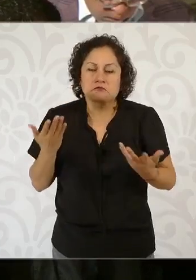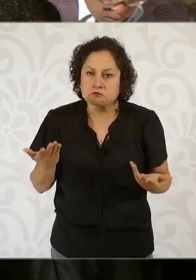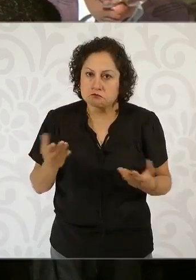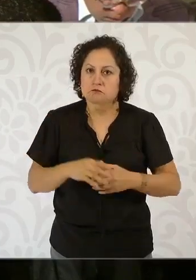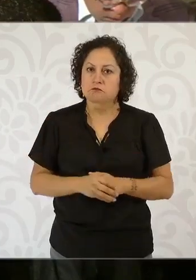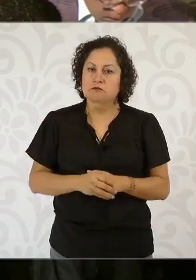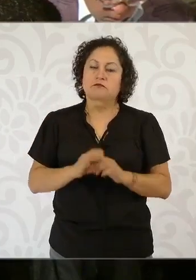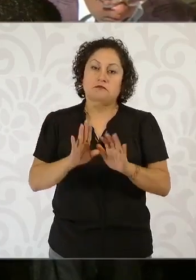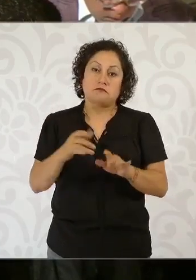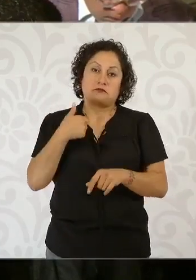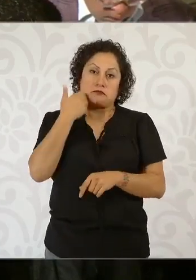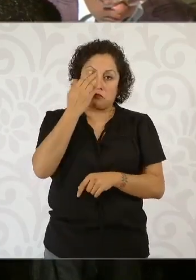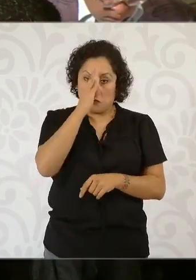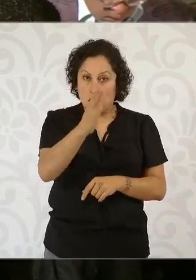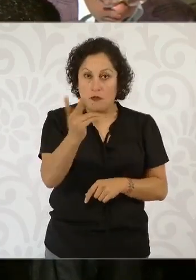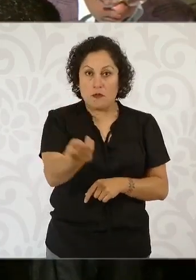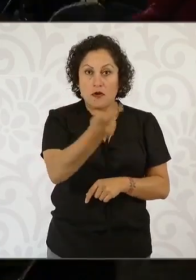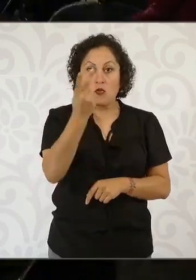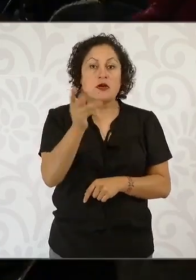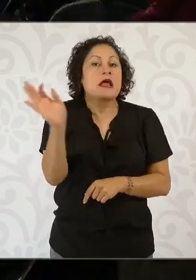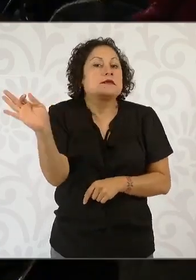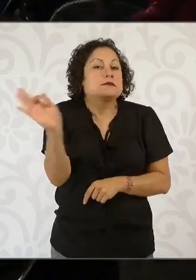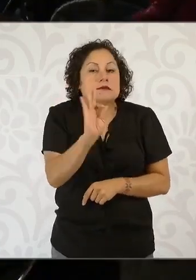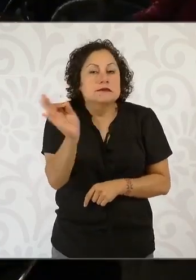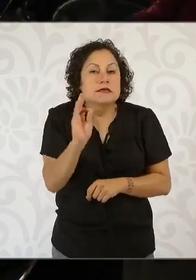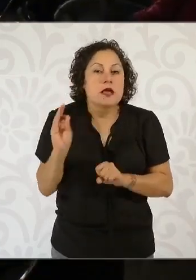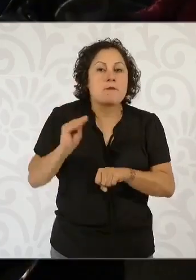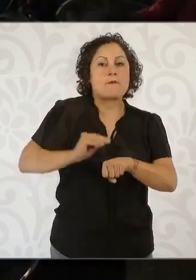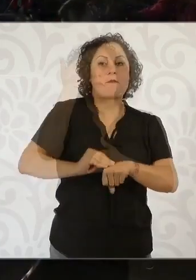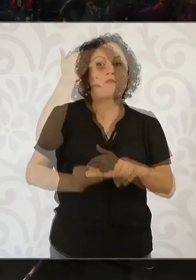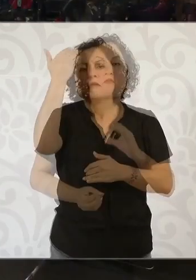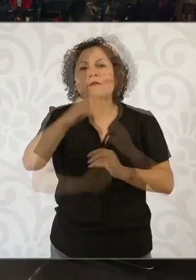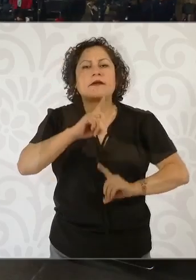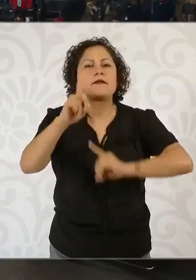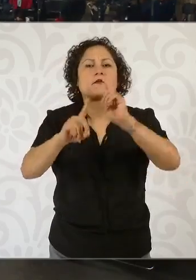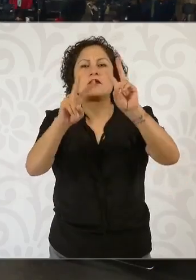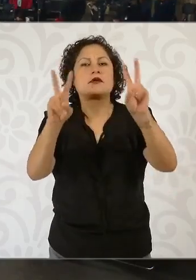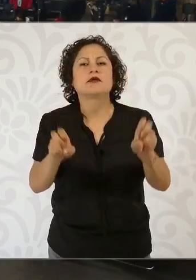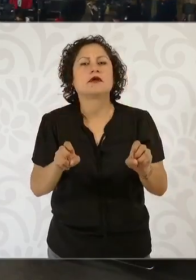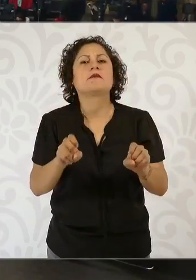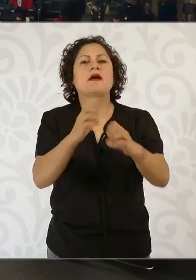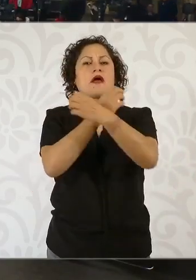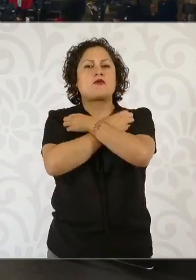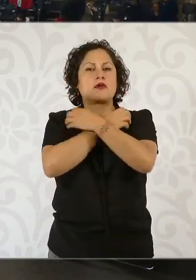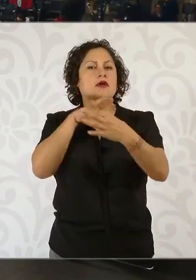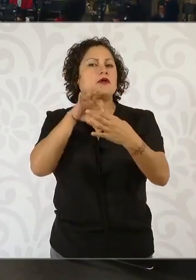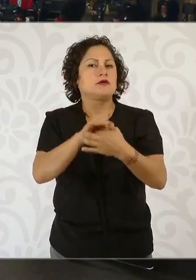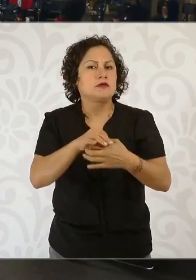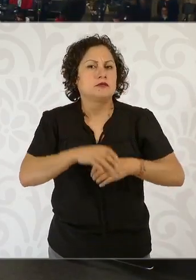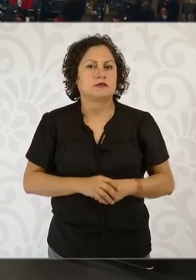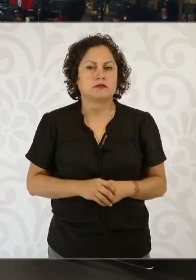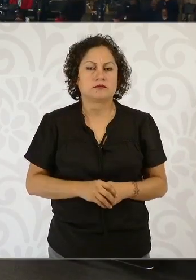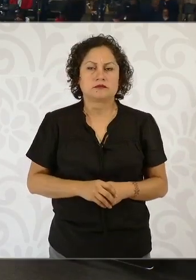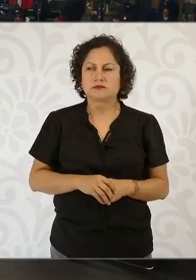esta oficina que va a ser de la mano con Torruco, si se va a quedar ahí. Y no sé de dónde sacaron que tiene